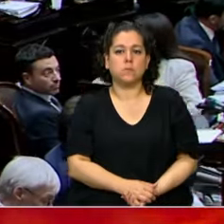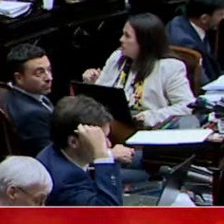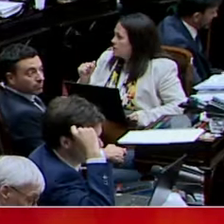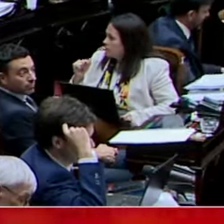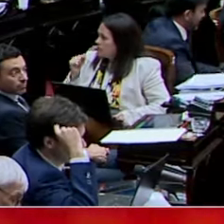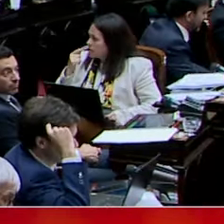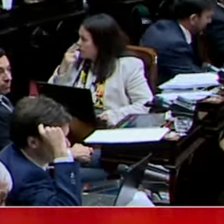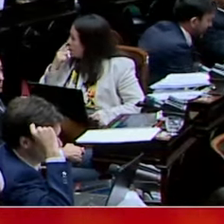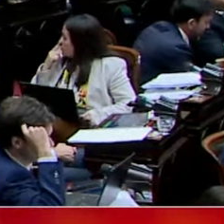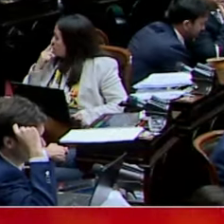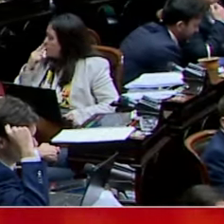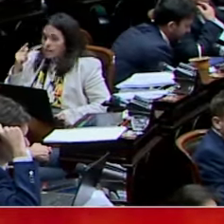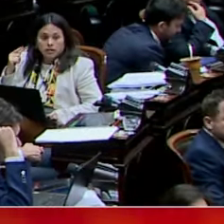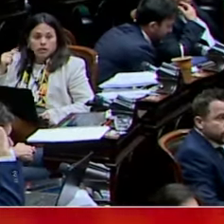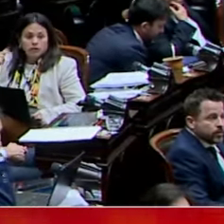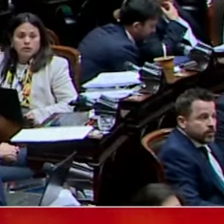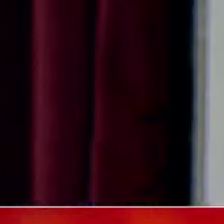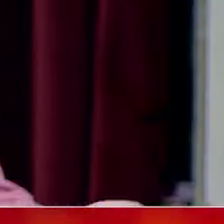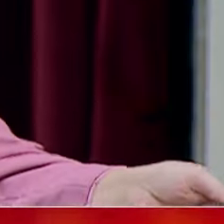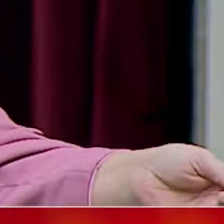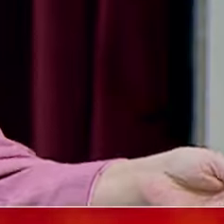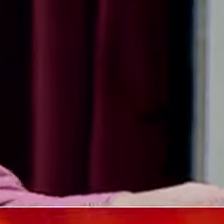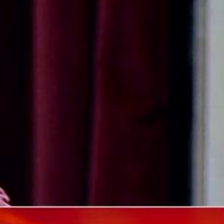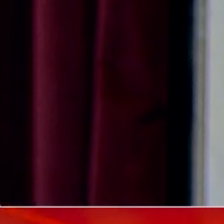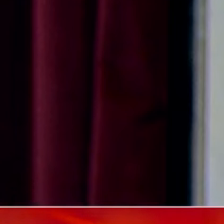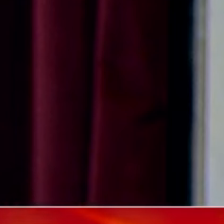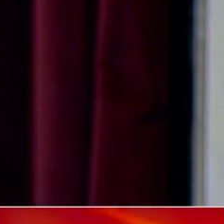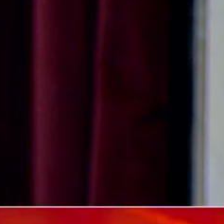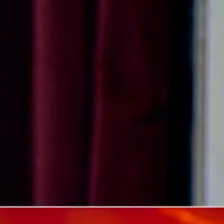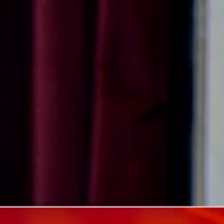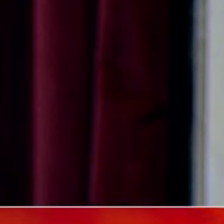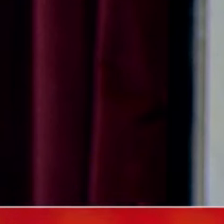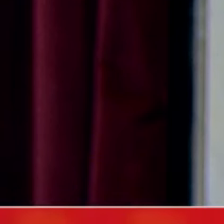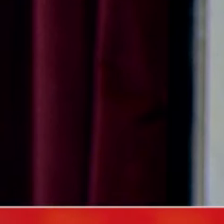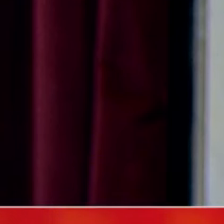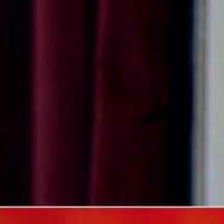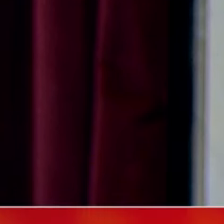grit esperá Que terminamos de votar y y empezó la